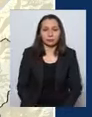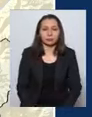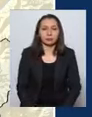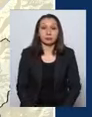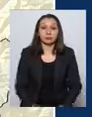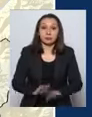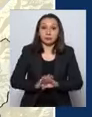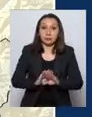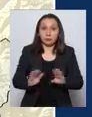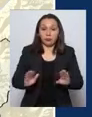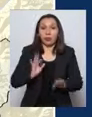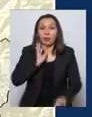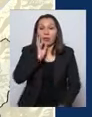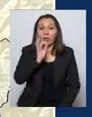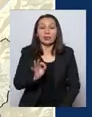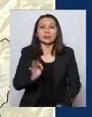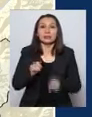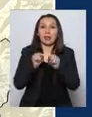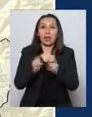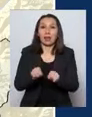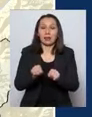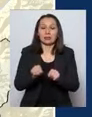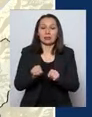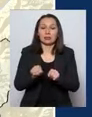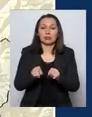terminó diciendo que está